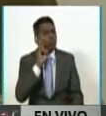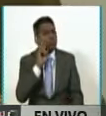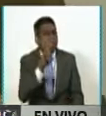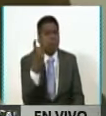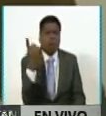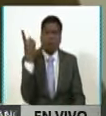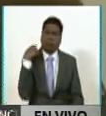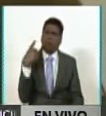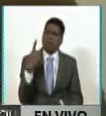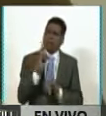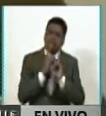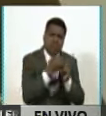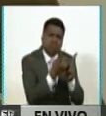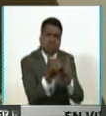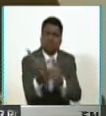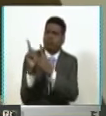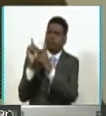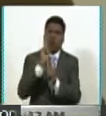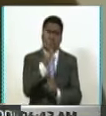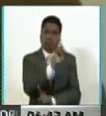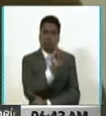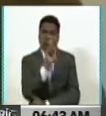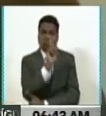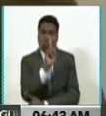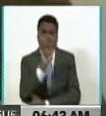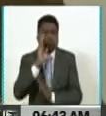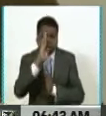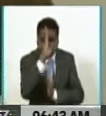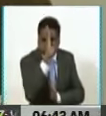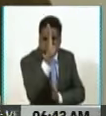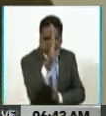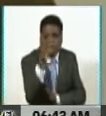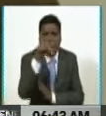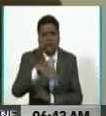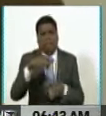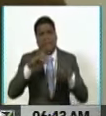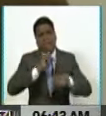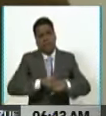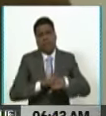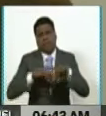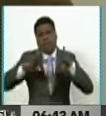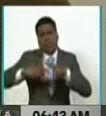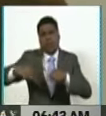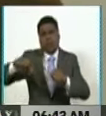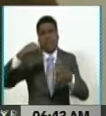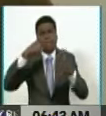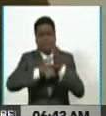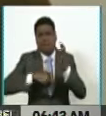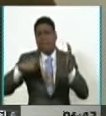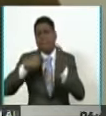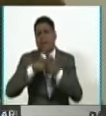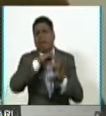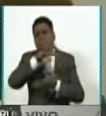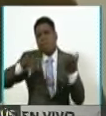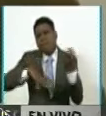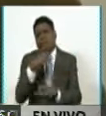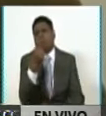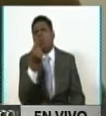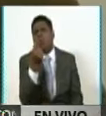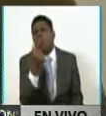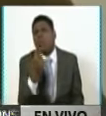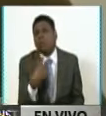Tenemos un gran futuro, y más en estos momentos de guerra económica, a Aprovechemos estas oportunidades